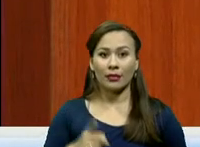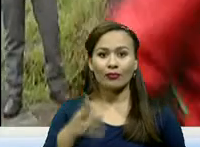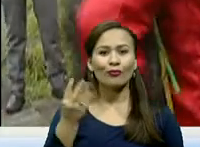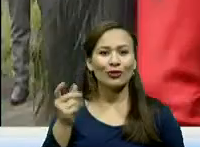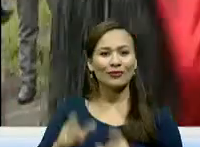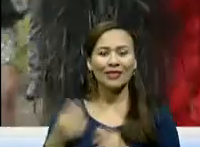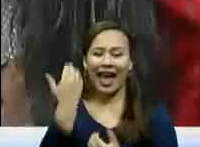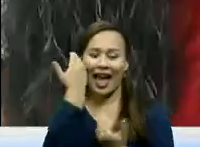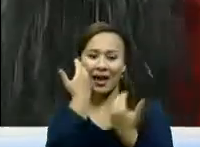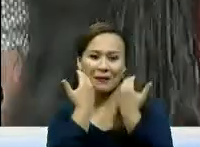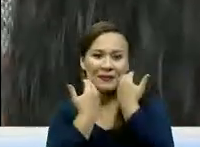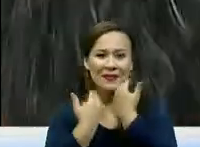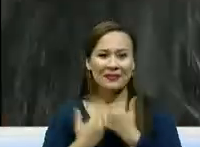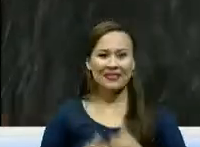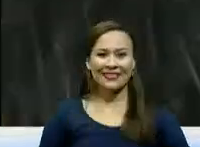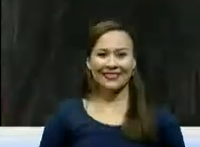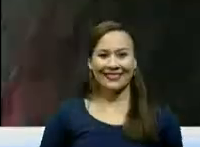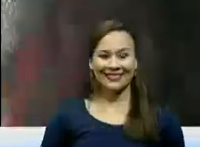amable.